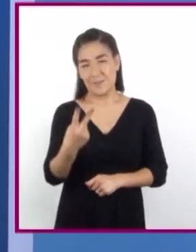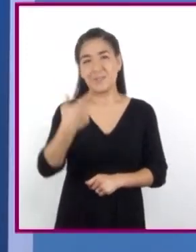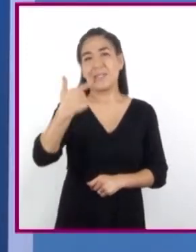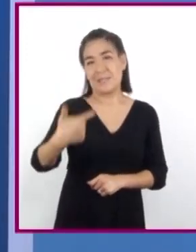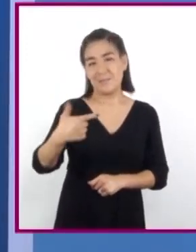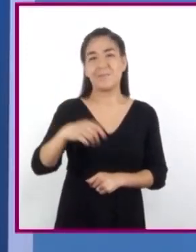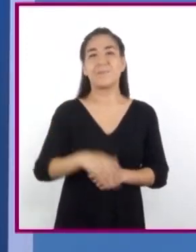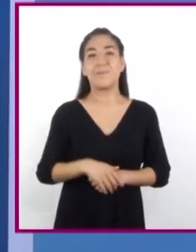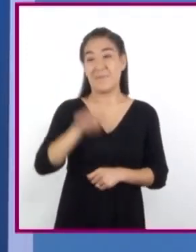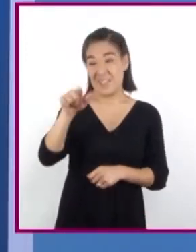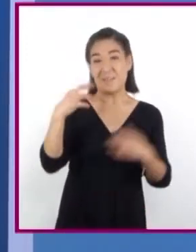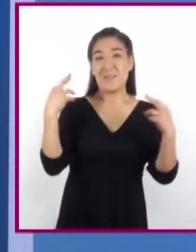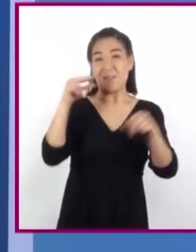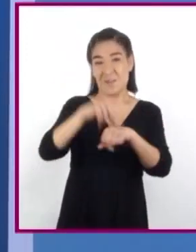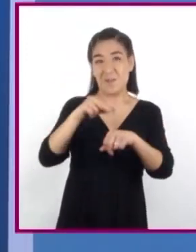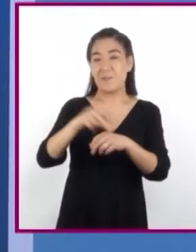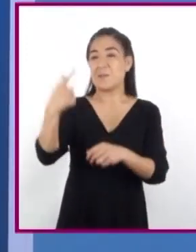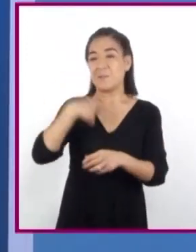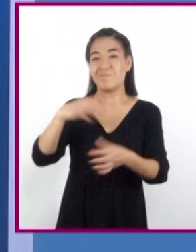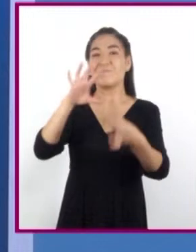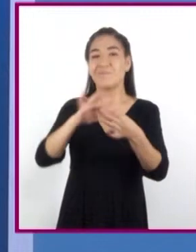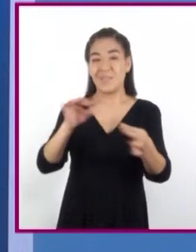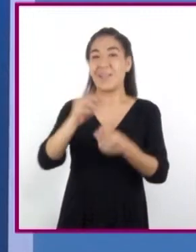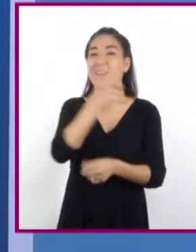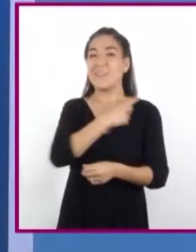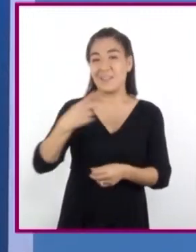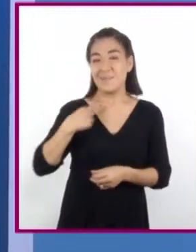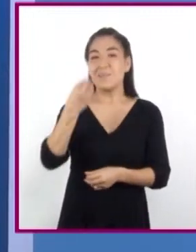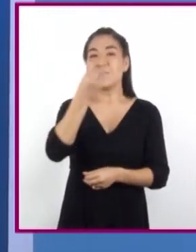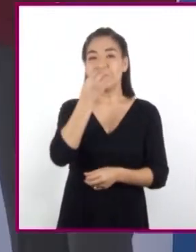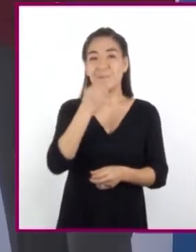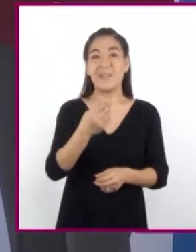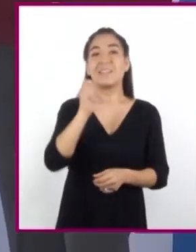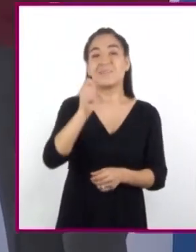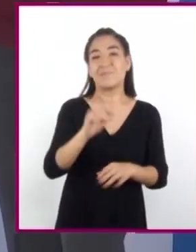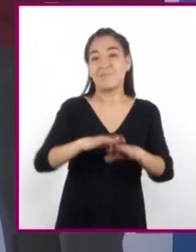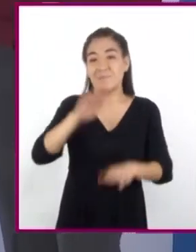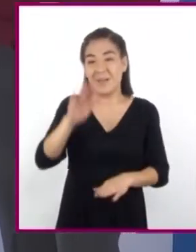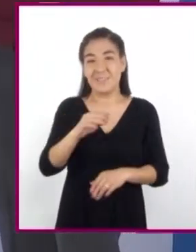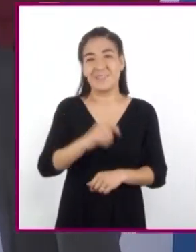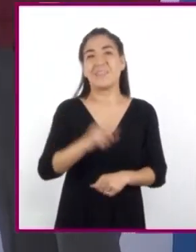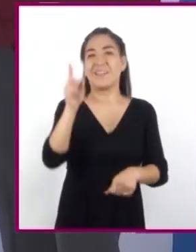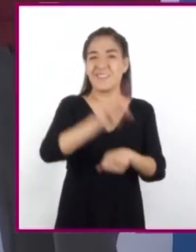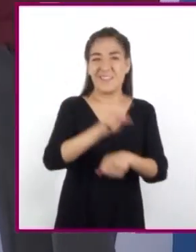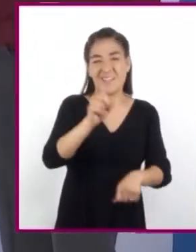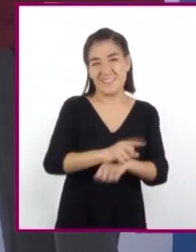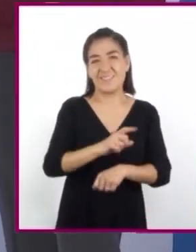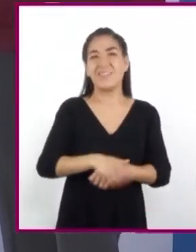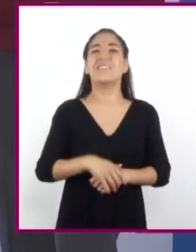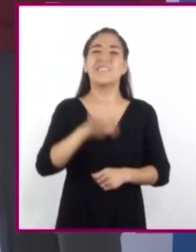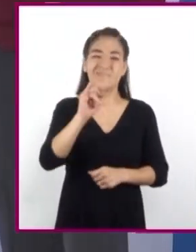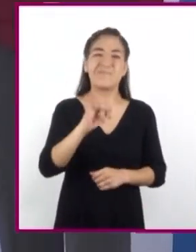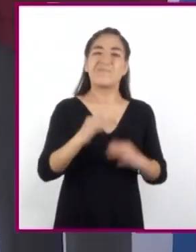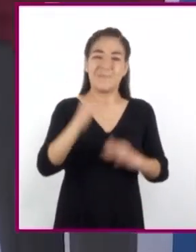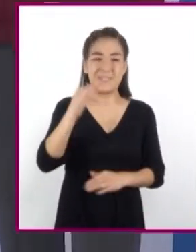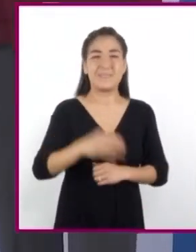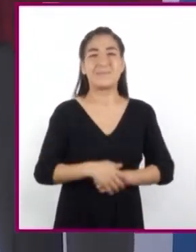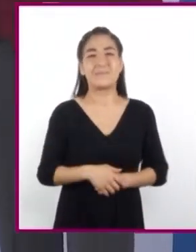mi nutriólogo me recomendó 25 gramos de fibra al día. Creo que te falta mucha fibra por consumir.